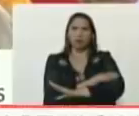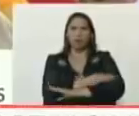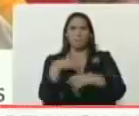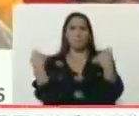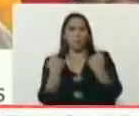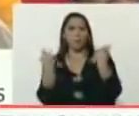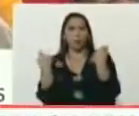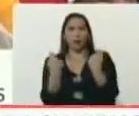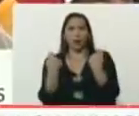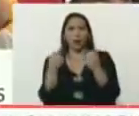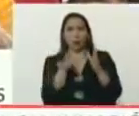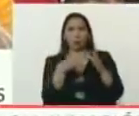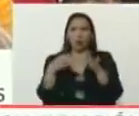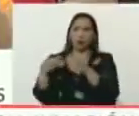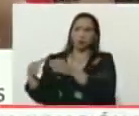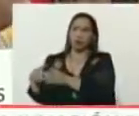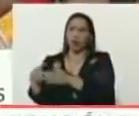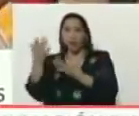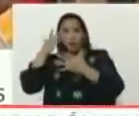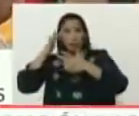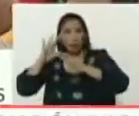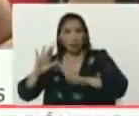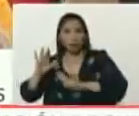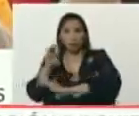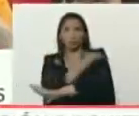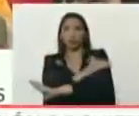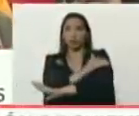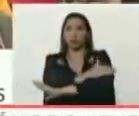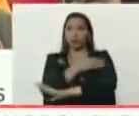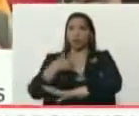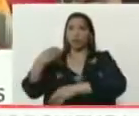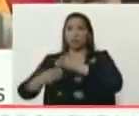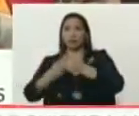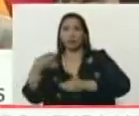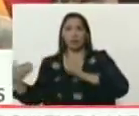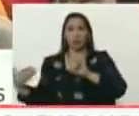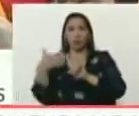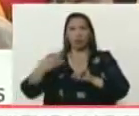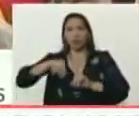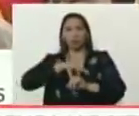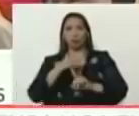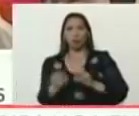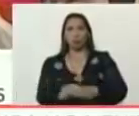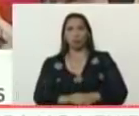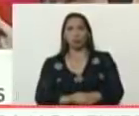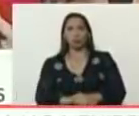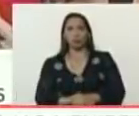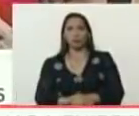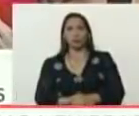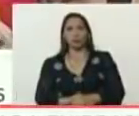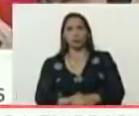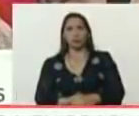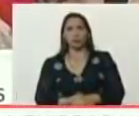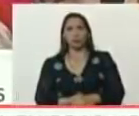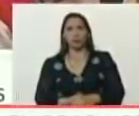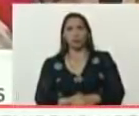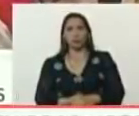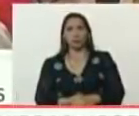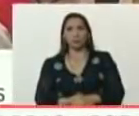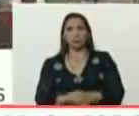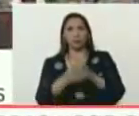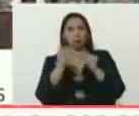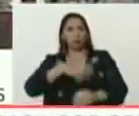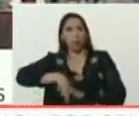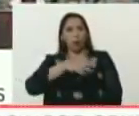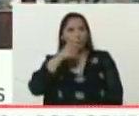caso que la derecha intente hacer algo contra nosotros. Rebelión popular organizada de todo el